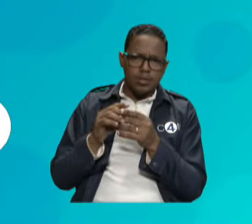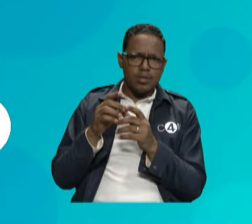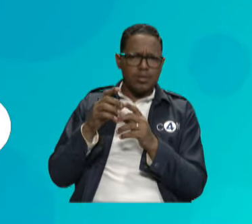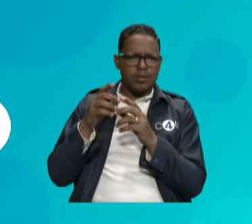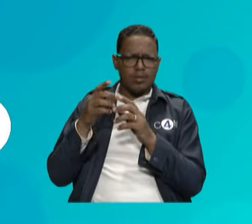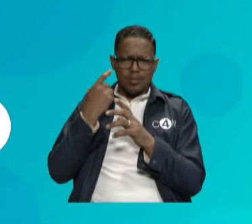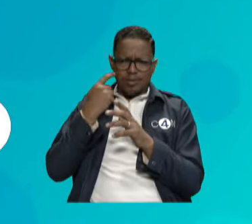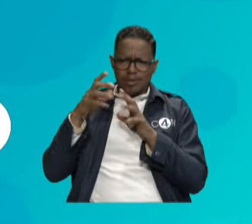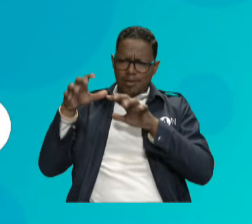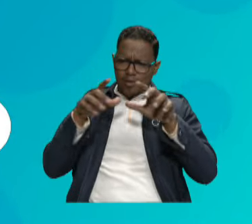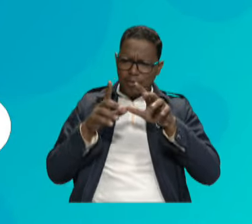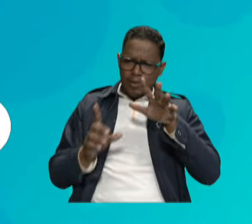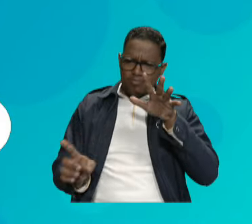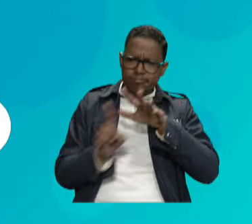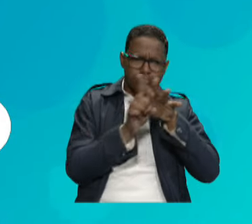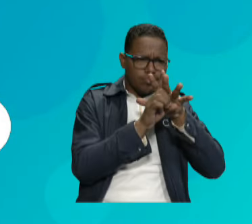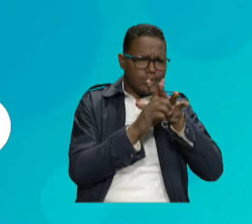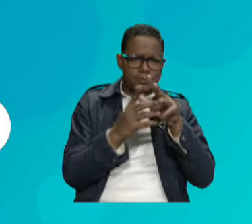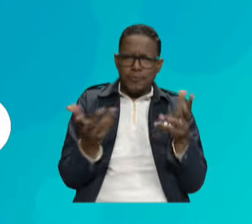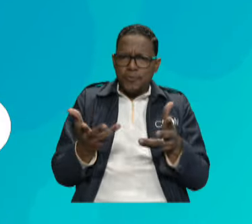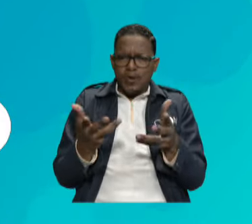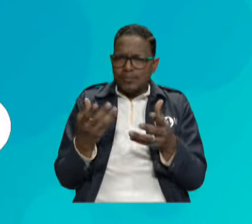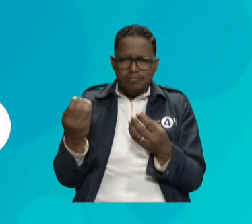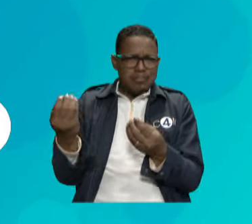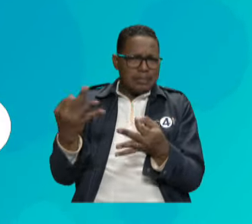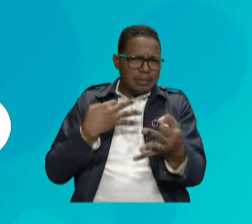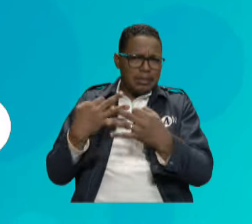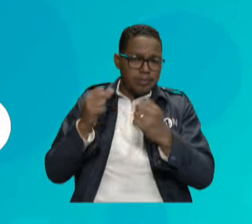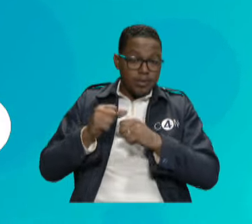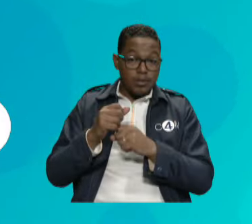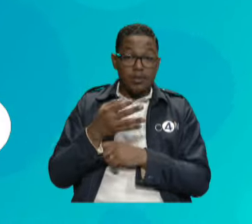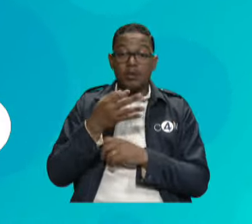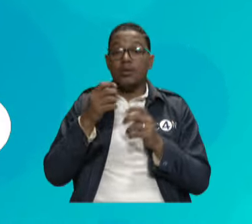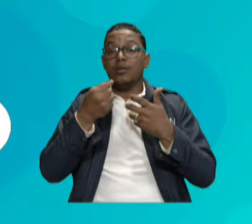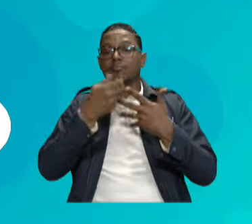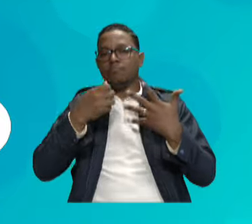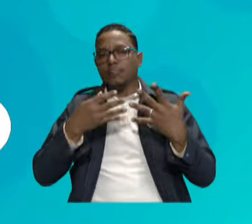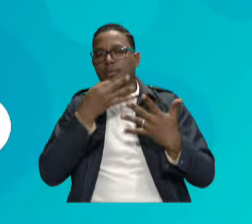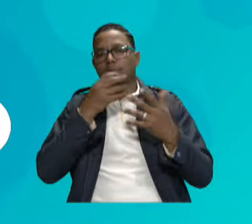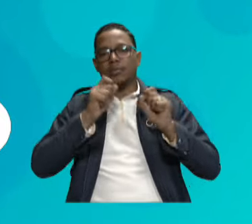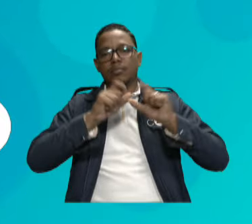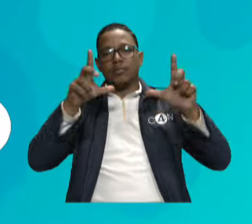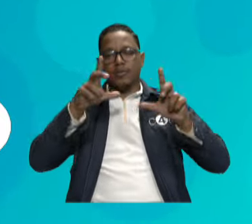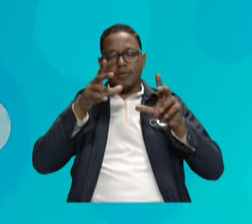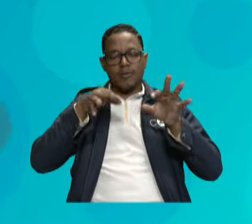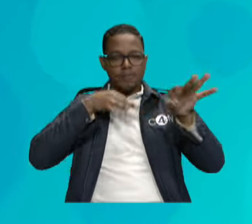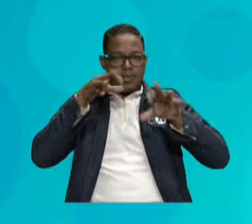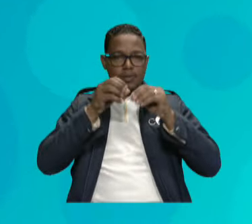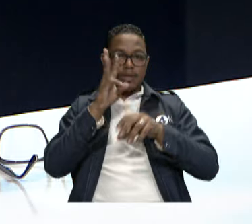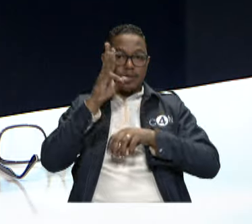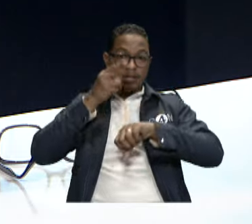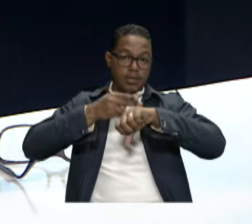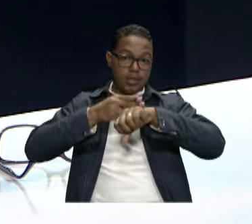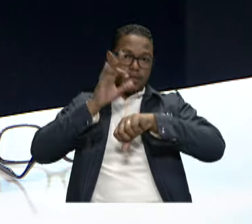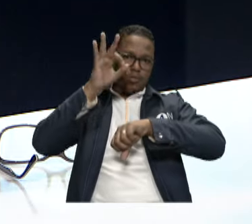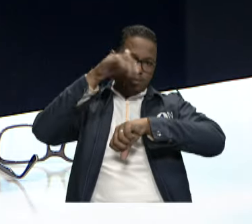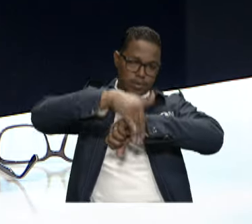dejado pues las lluvias cuantiosas en esta demarcación, y por supuesto tendremos los detalles en nuestras próximas emisiones, tanto de las 6 de la tarde